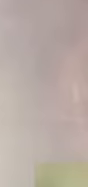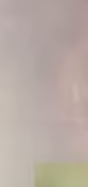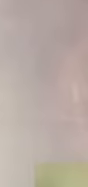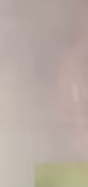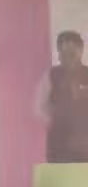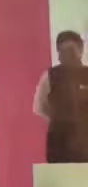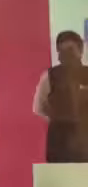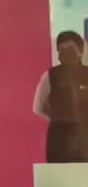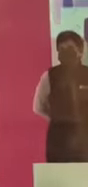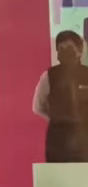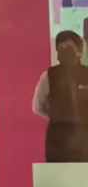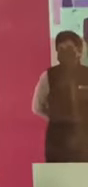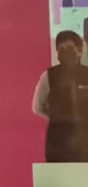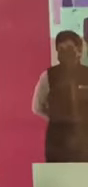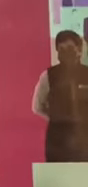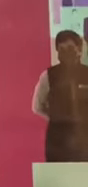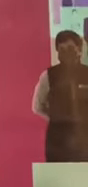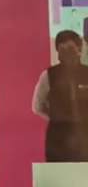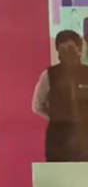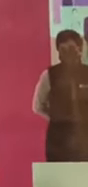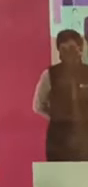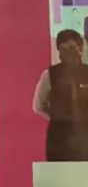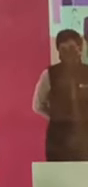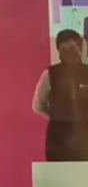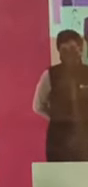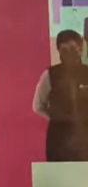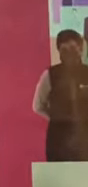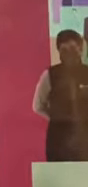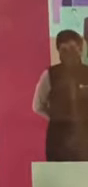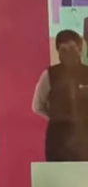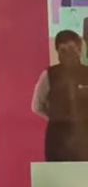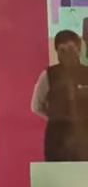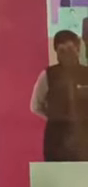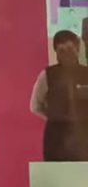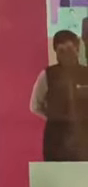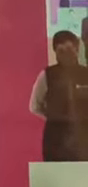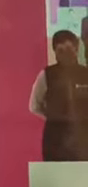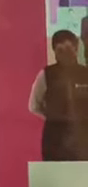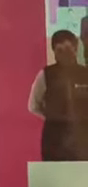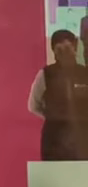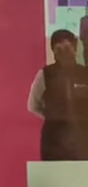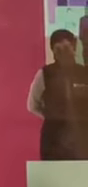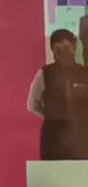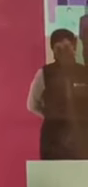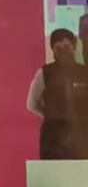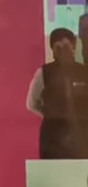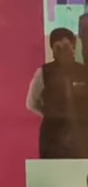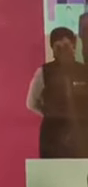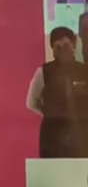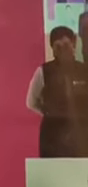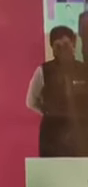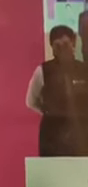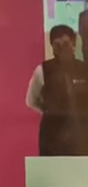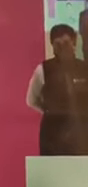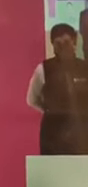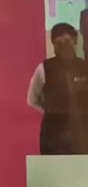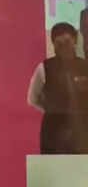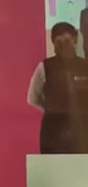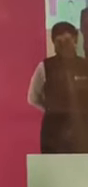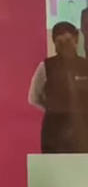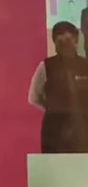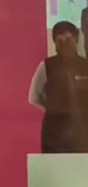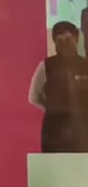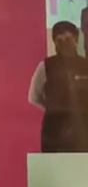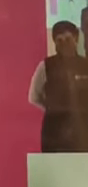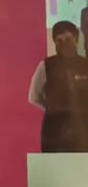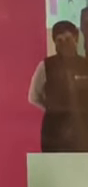Vamos a seguir insistiendo mucho para que la gente se quede en casa, sobre todo, insisto, en